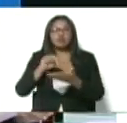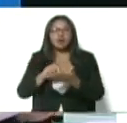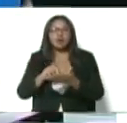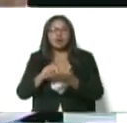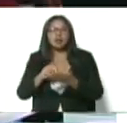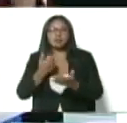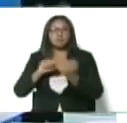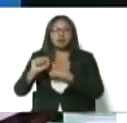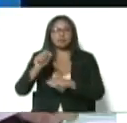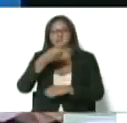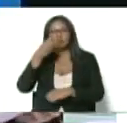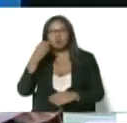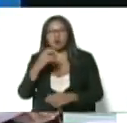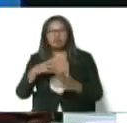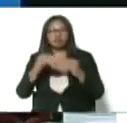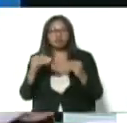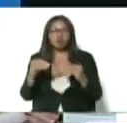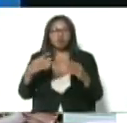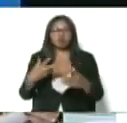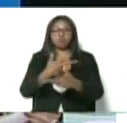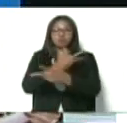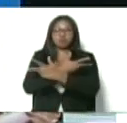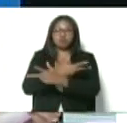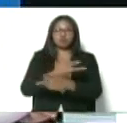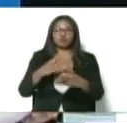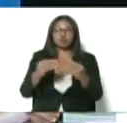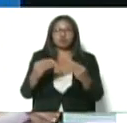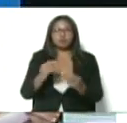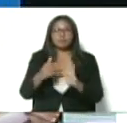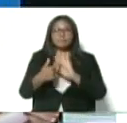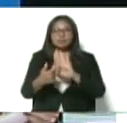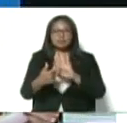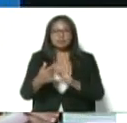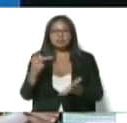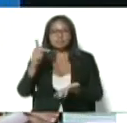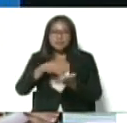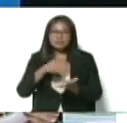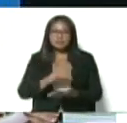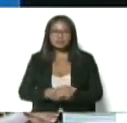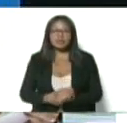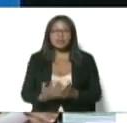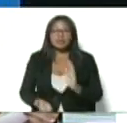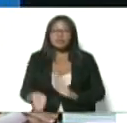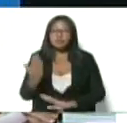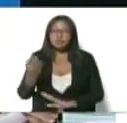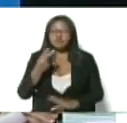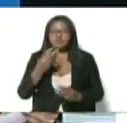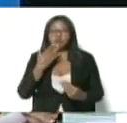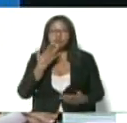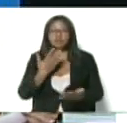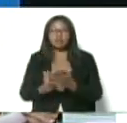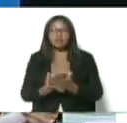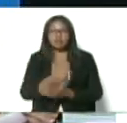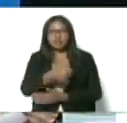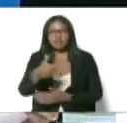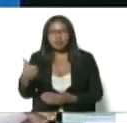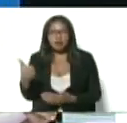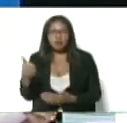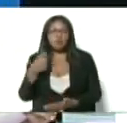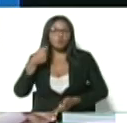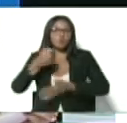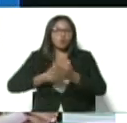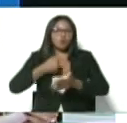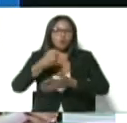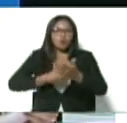país que están por videoconferencia es muy importante el agradecimiento a todos los que están en la lucha